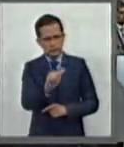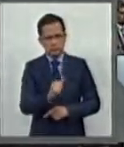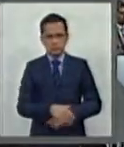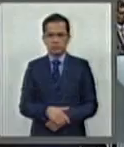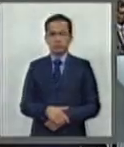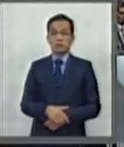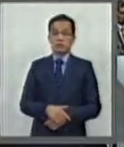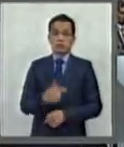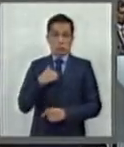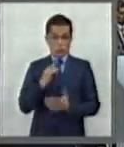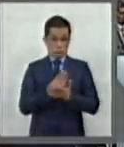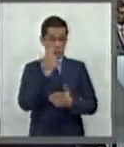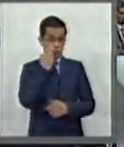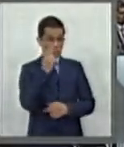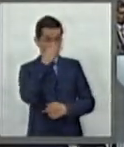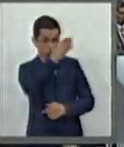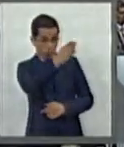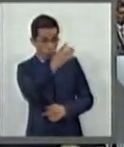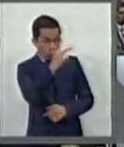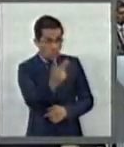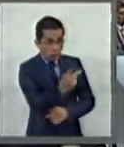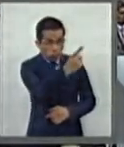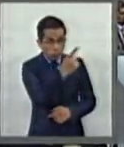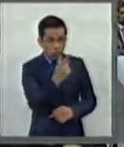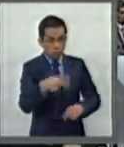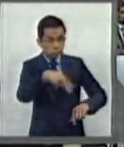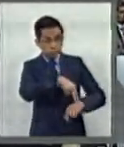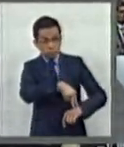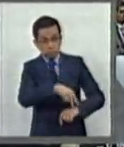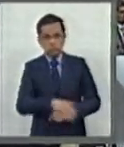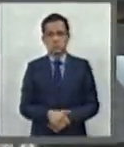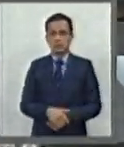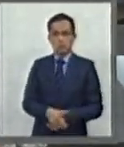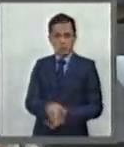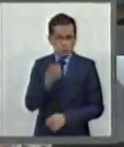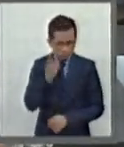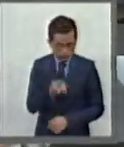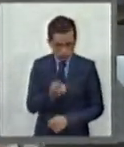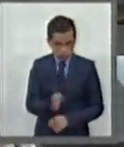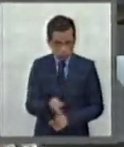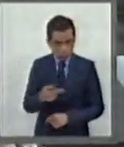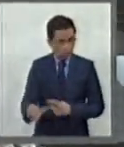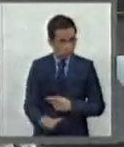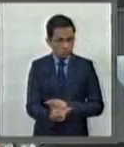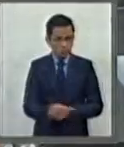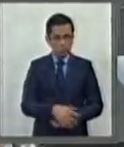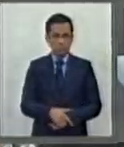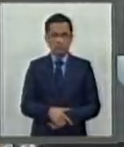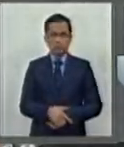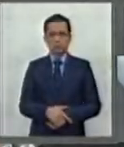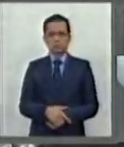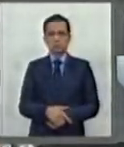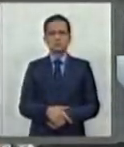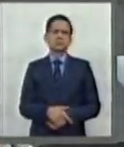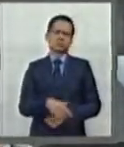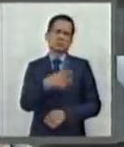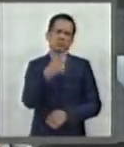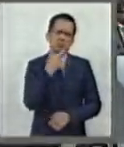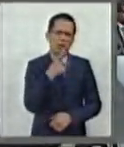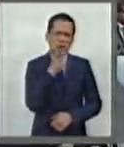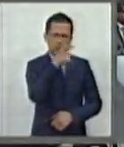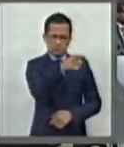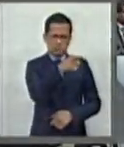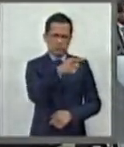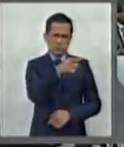Para hacerle una pregunta al orador. Diputado Bernardino, ¿acepta una pregunta? Te la contesto en tu curul, déjame